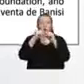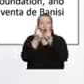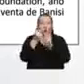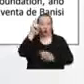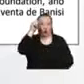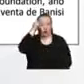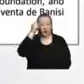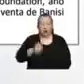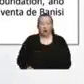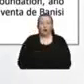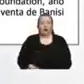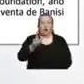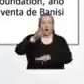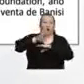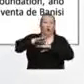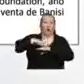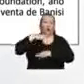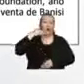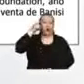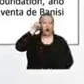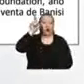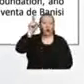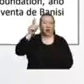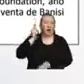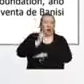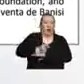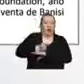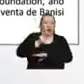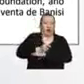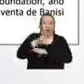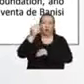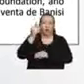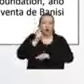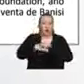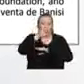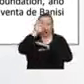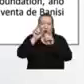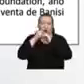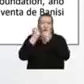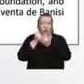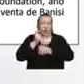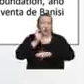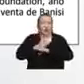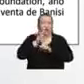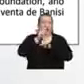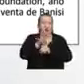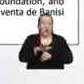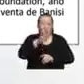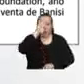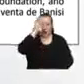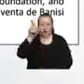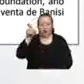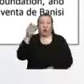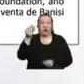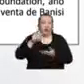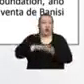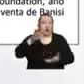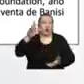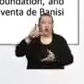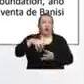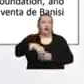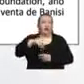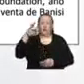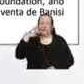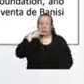por culpa de correa 10 años de dictador socialista autoritario totalitario izquierda ellos tuvieron que sacar la plata a los heroicos empresarios